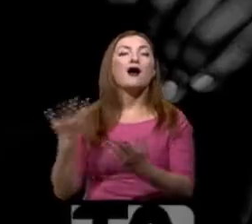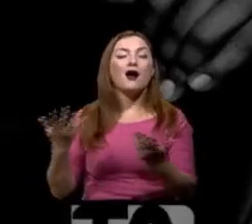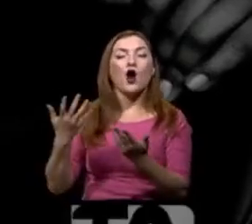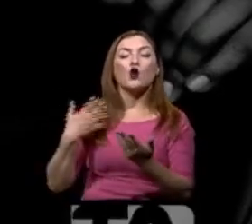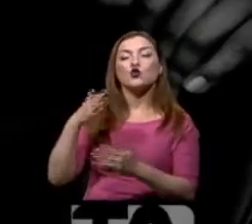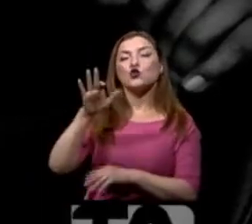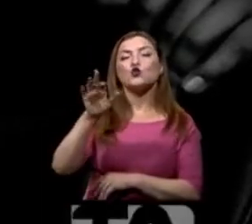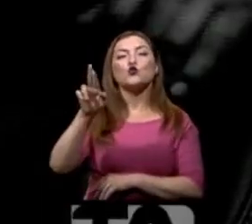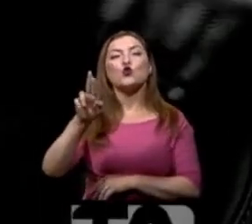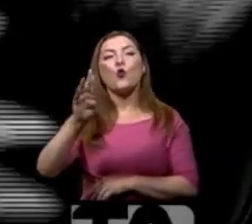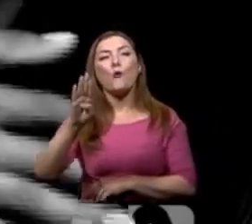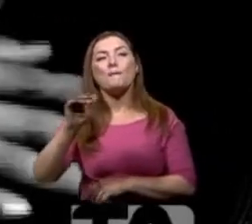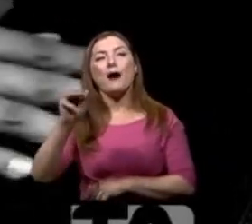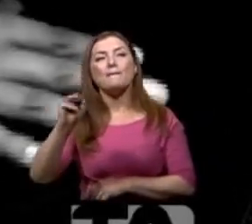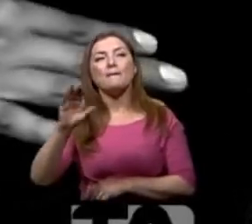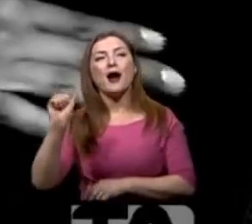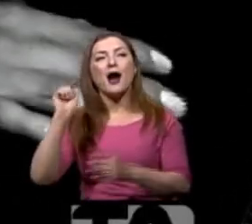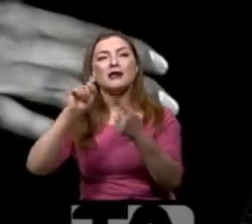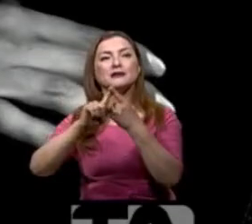trampa para secuestrarlo.